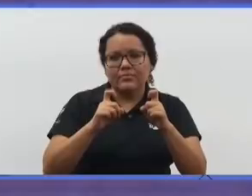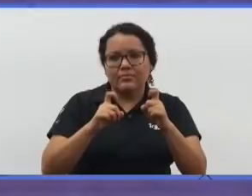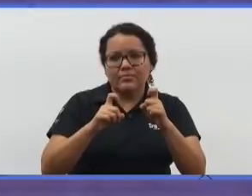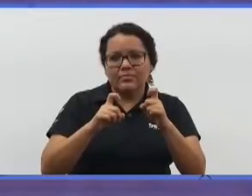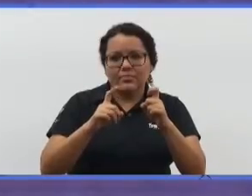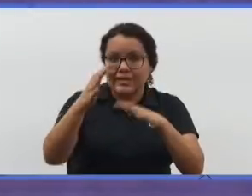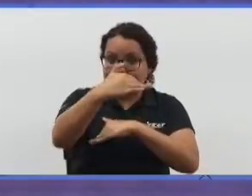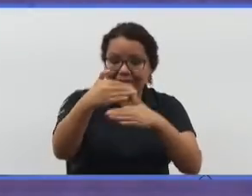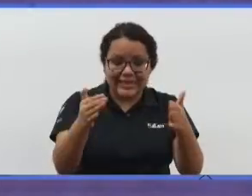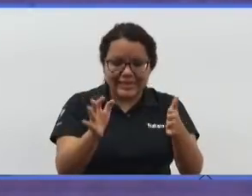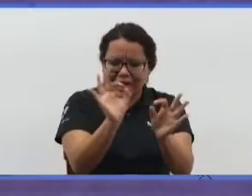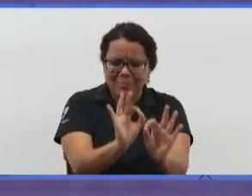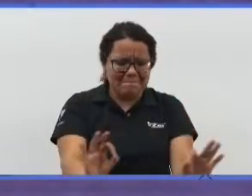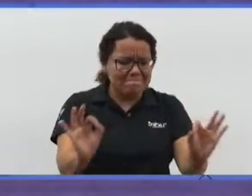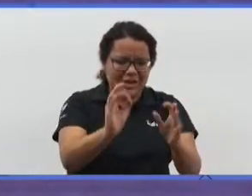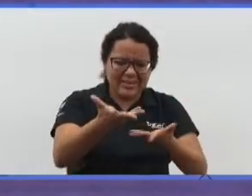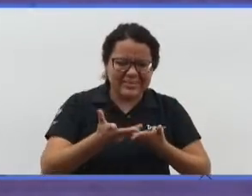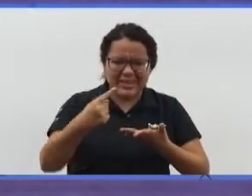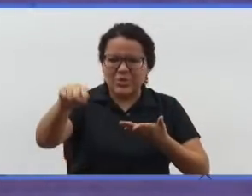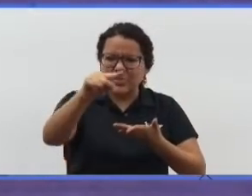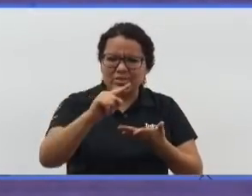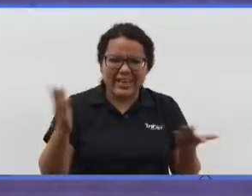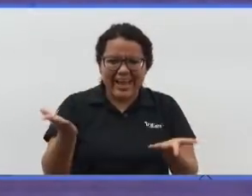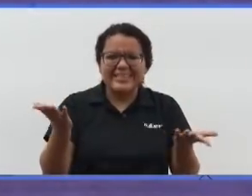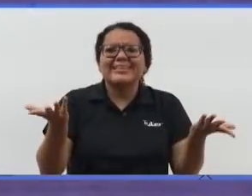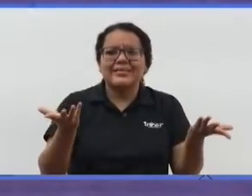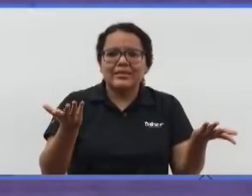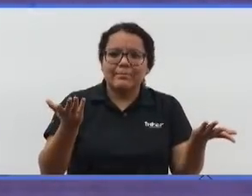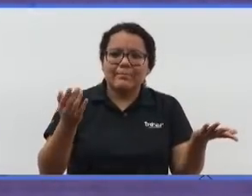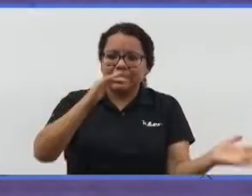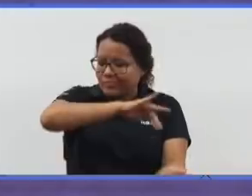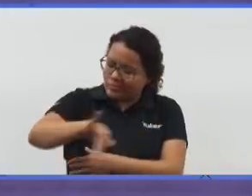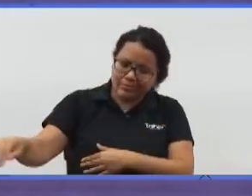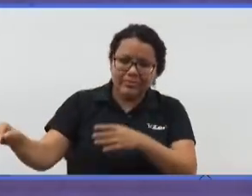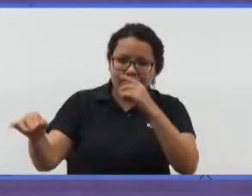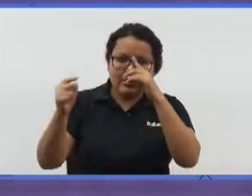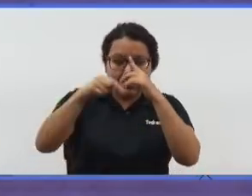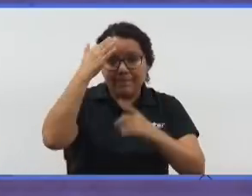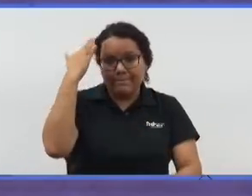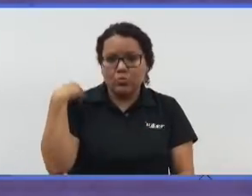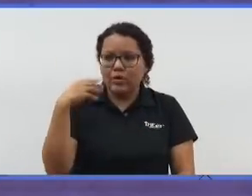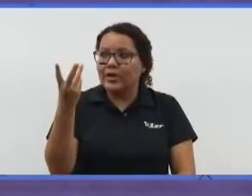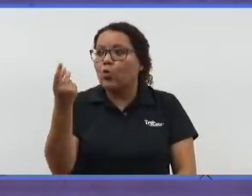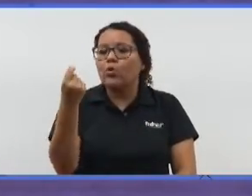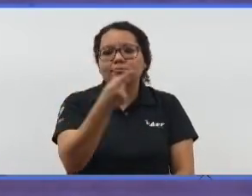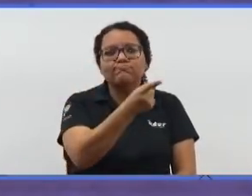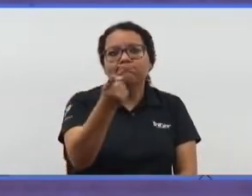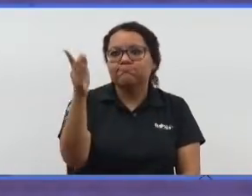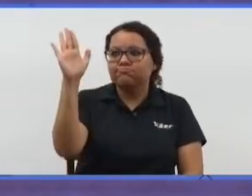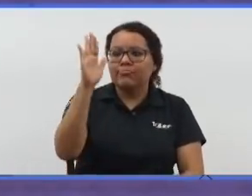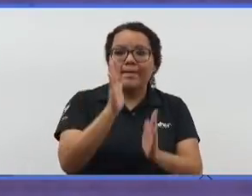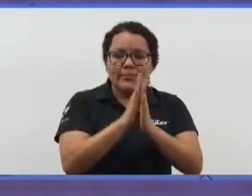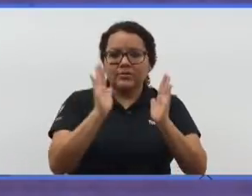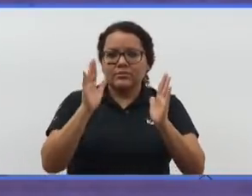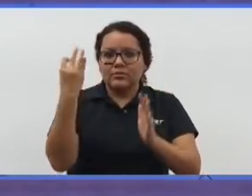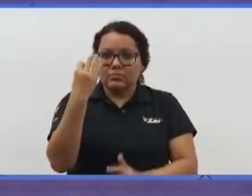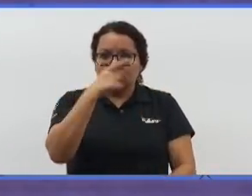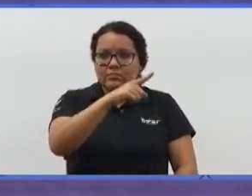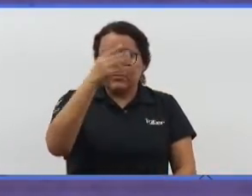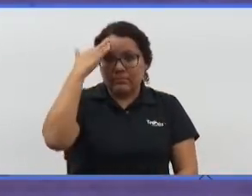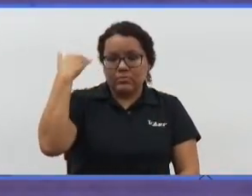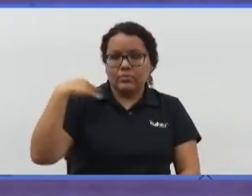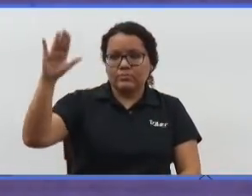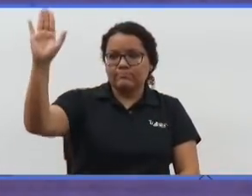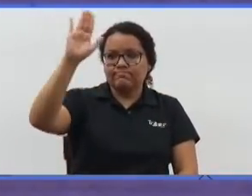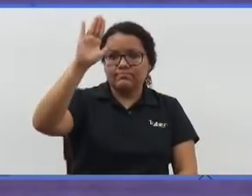dan un buen regalo un buen par de zapatos vamos a obviar eso hay mujeres en la casa de dios también por favor levanten la mano las